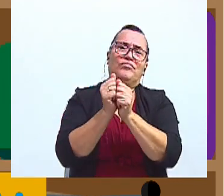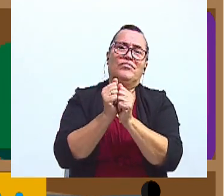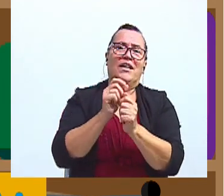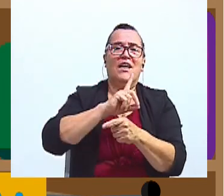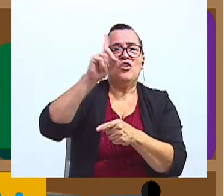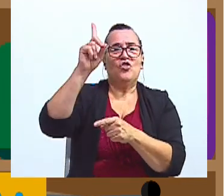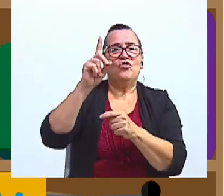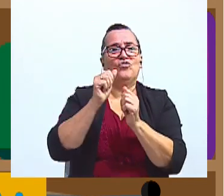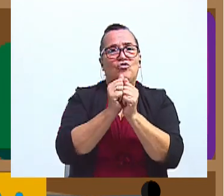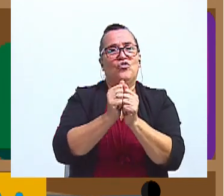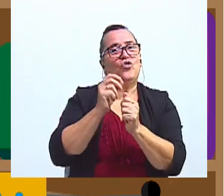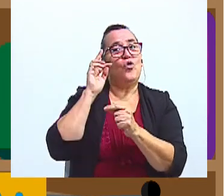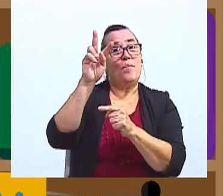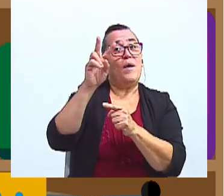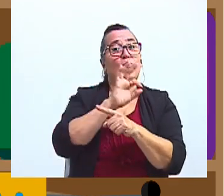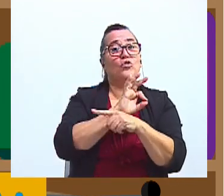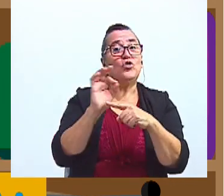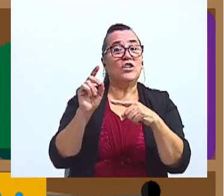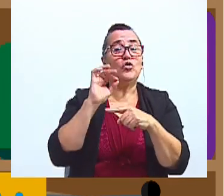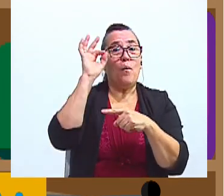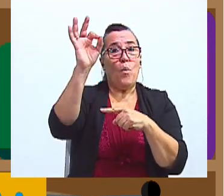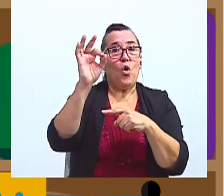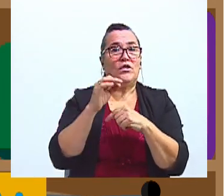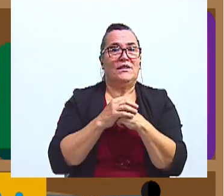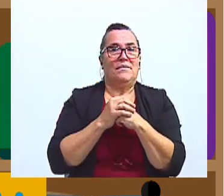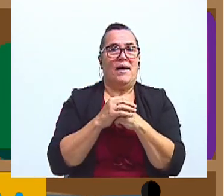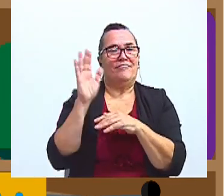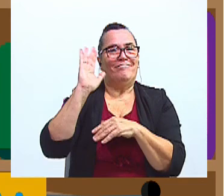Dios los acompañe. Nos vemos en la próxima lección. Hasta luego.